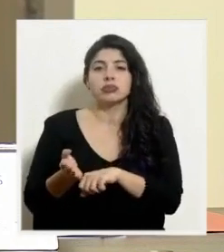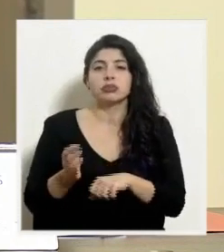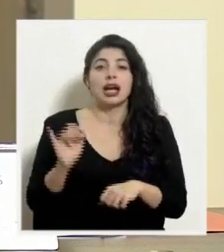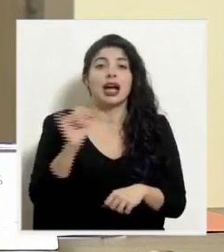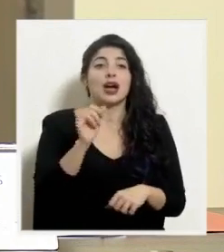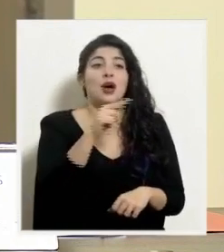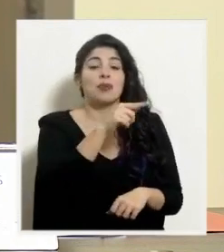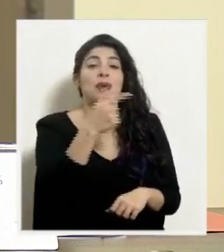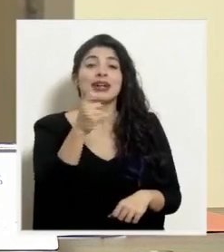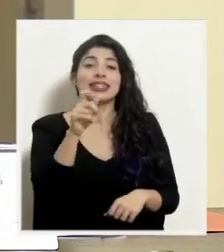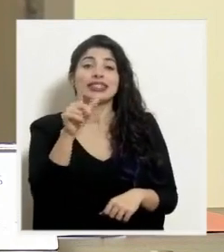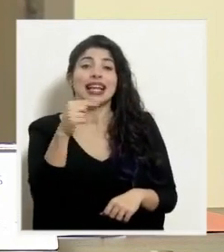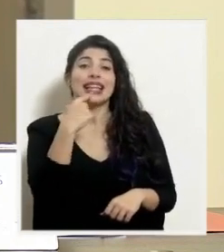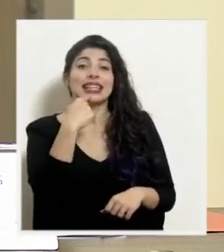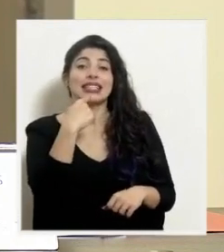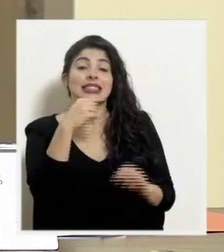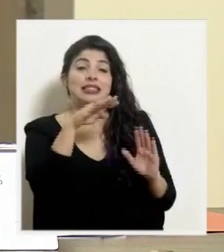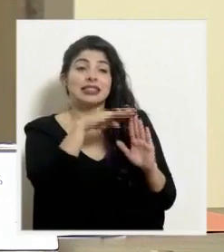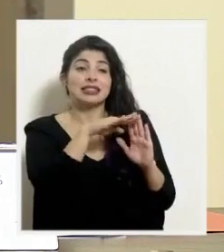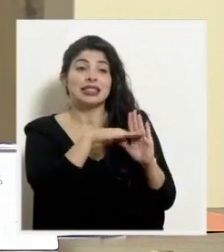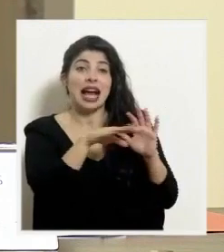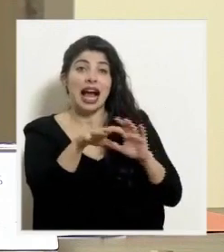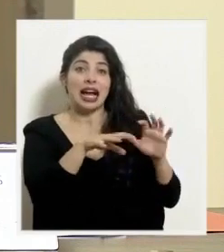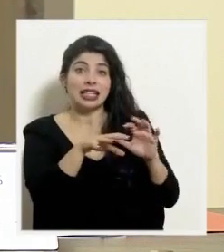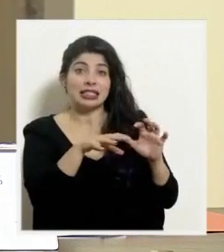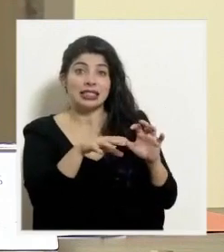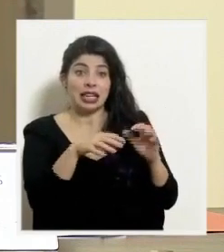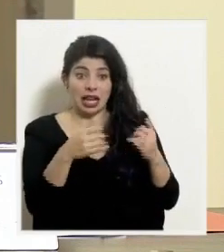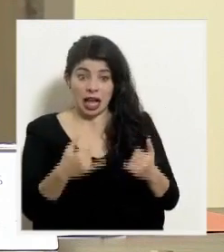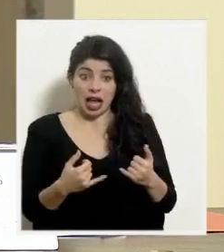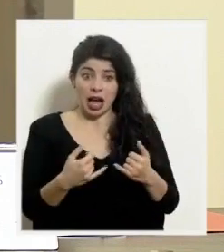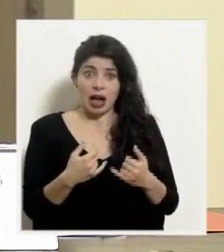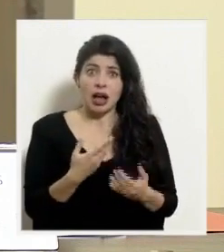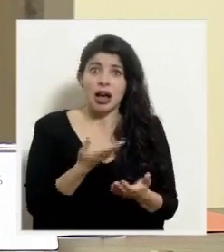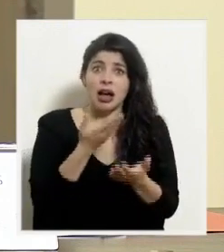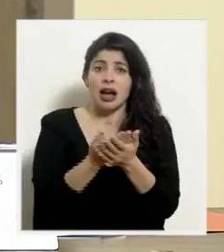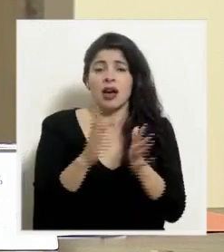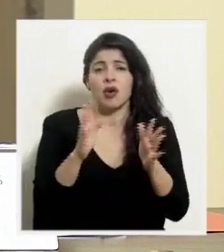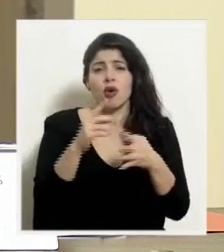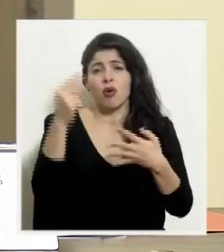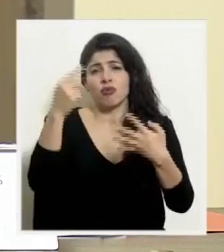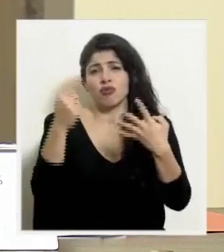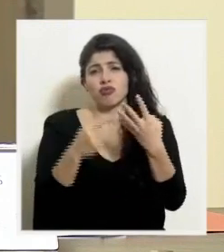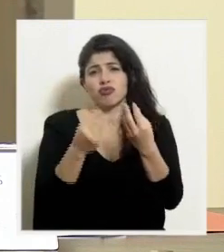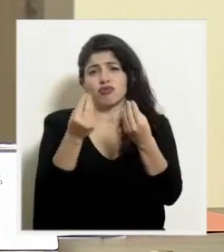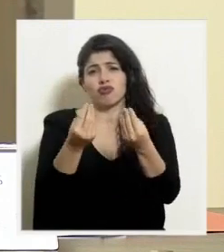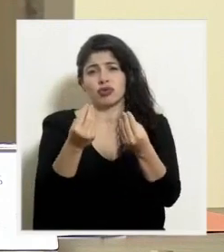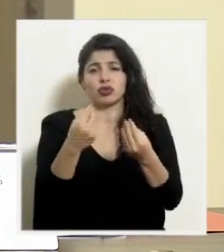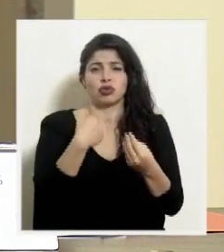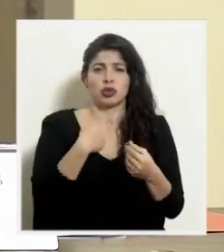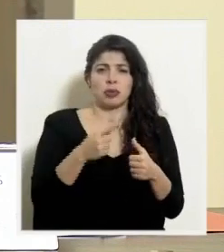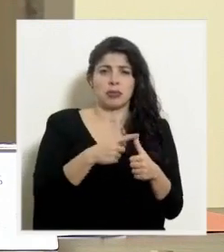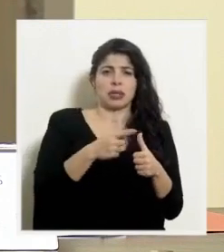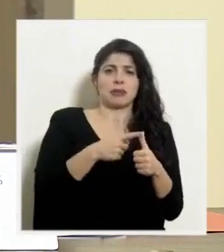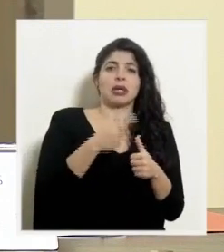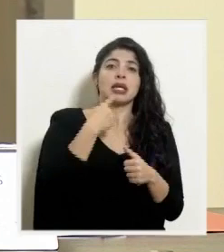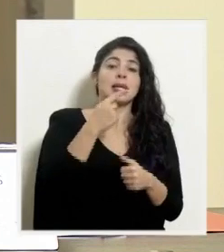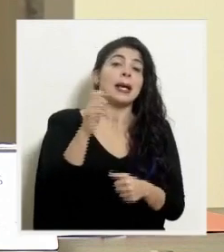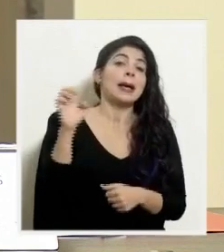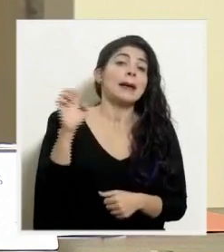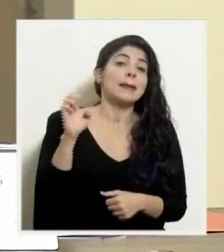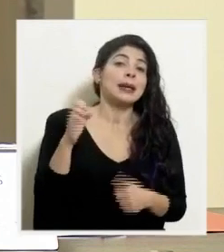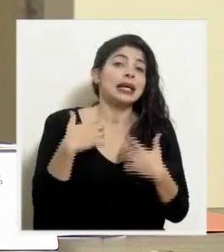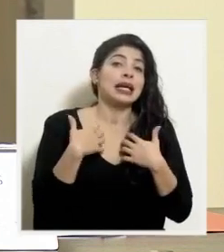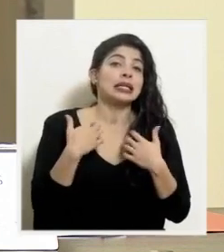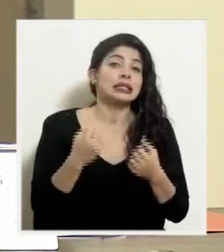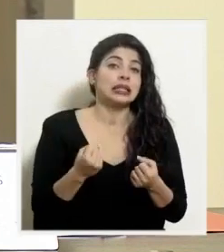Gisela mencionaba, que no se plantean acá porque son múltiples. Por eso inicié mencionando que la emergencia